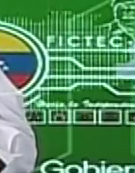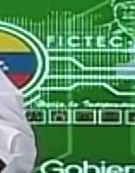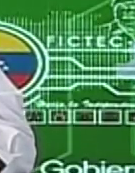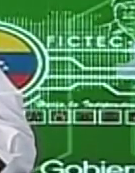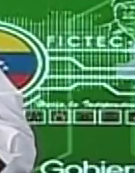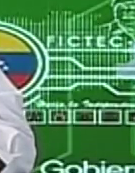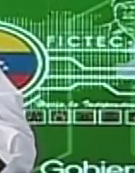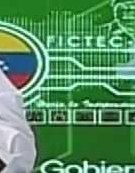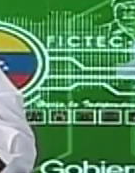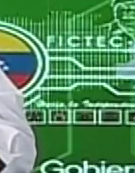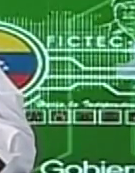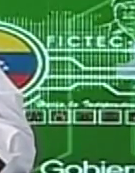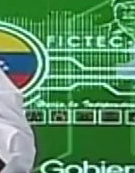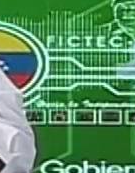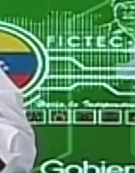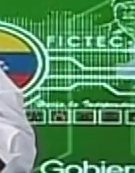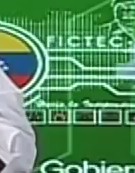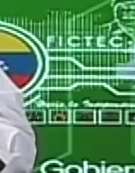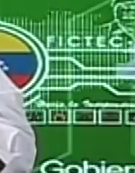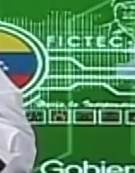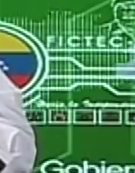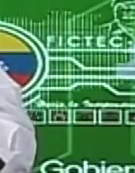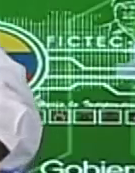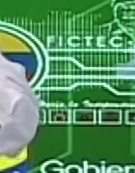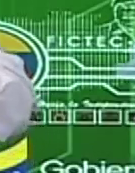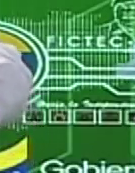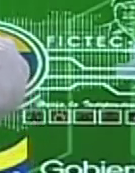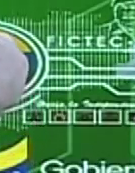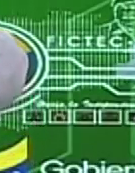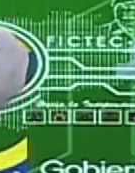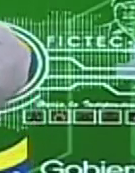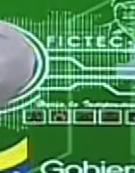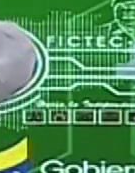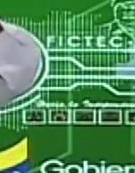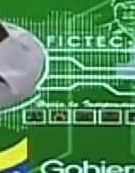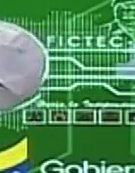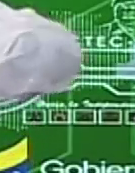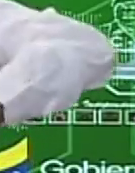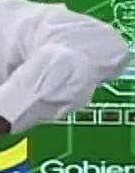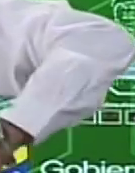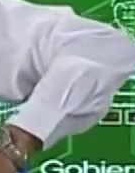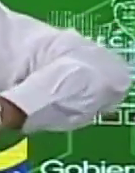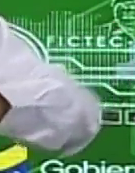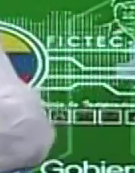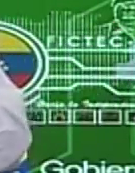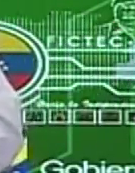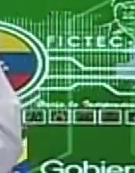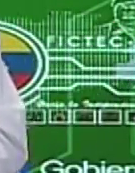que continuar haciendo. El esfuerzo entre empresa privada,